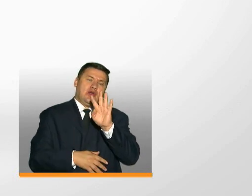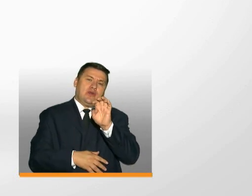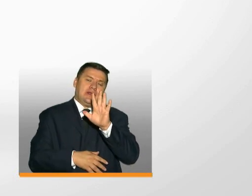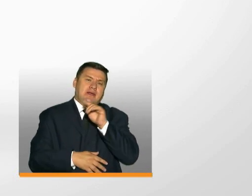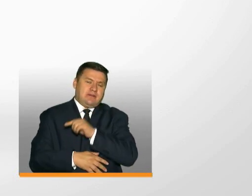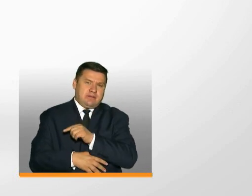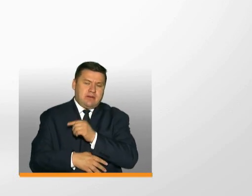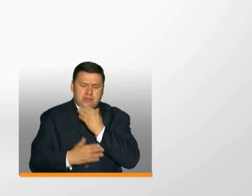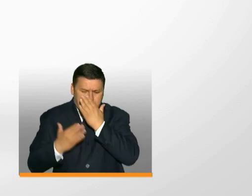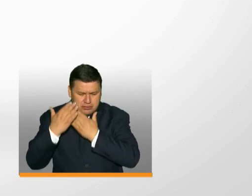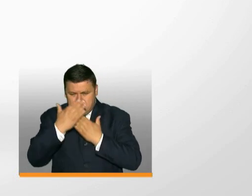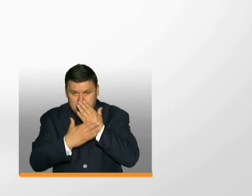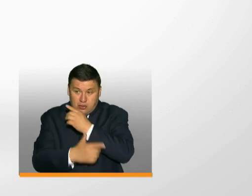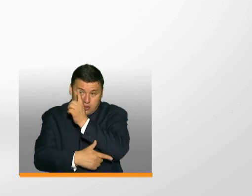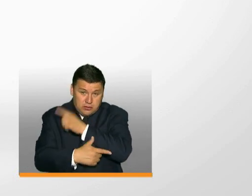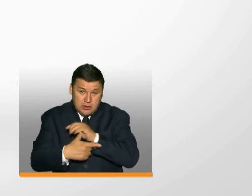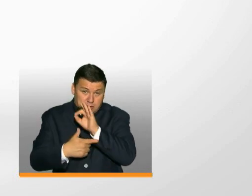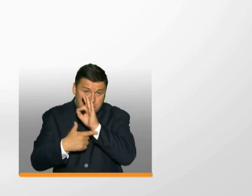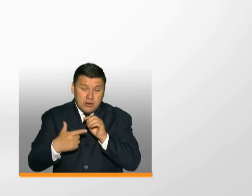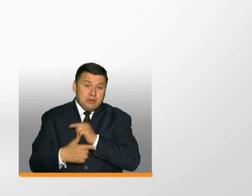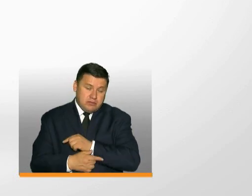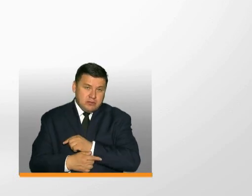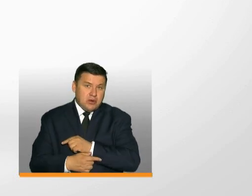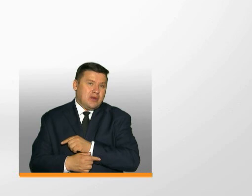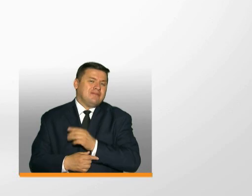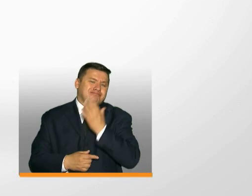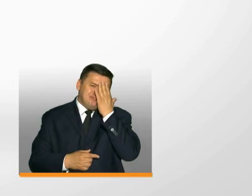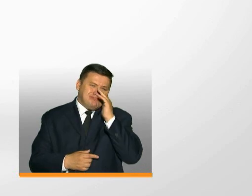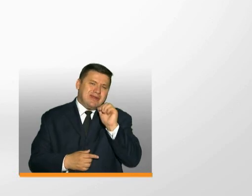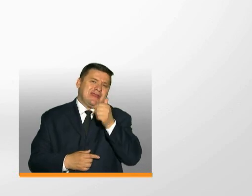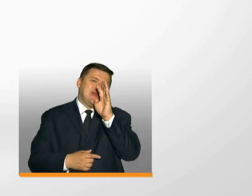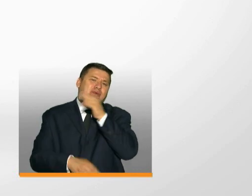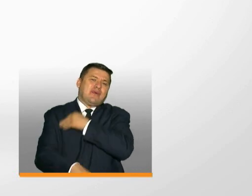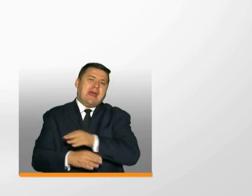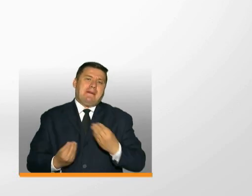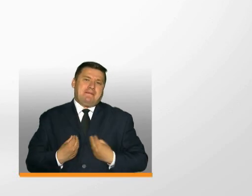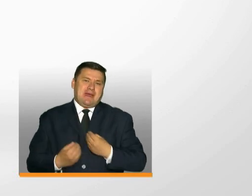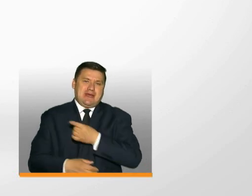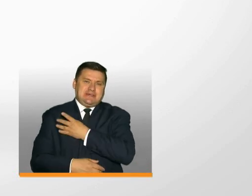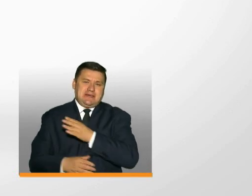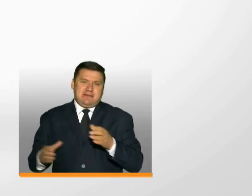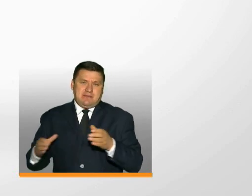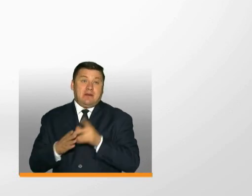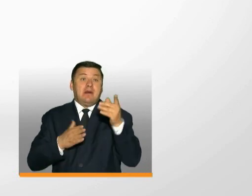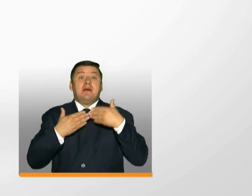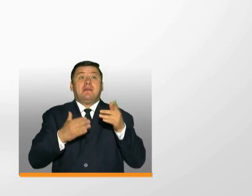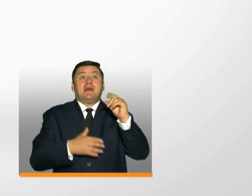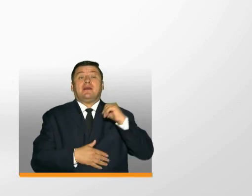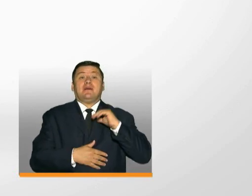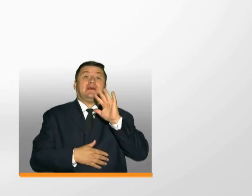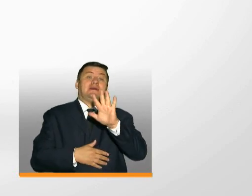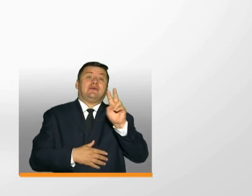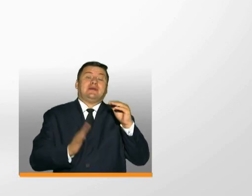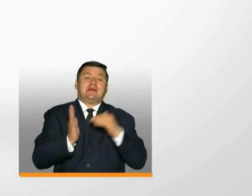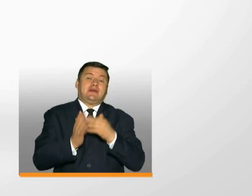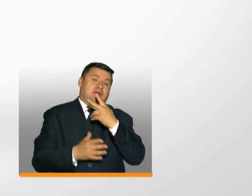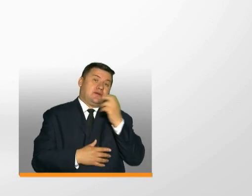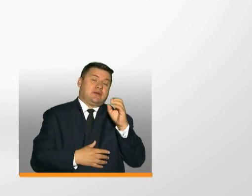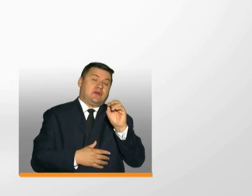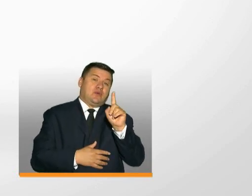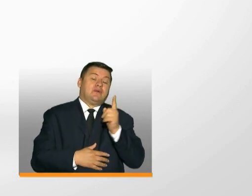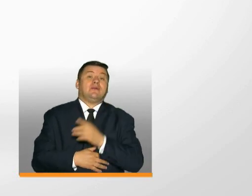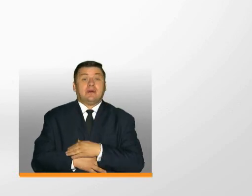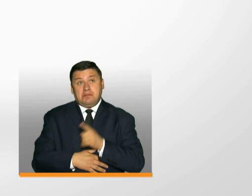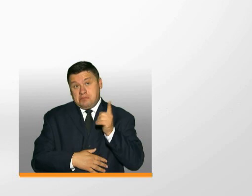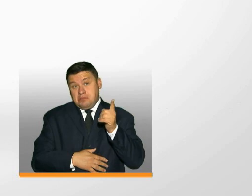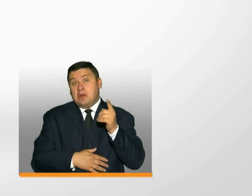97.595 en tasa de pruebas por millón de habitantes, pero es un país con 19 millones de habitantes. Panamá tiene 57.201,